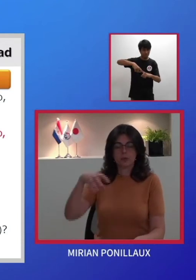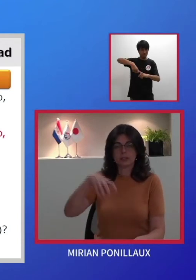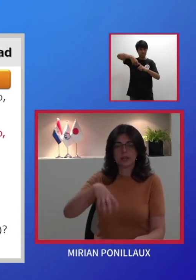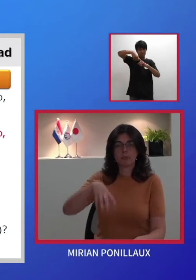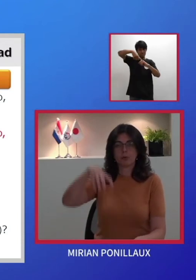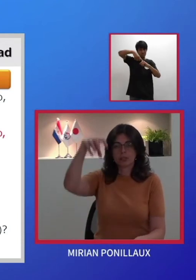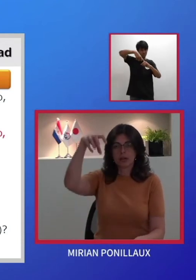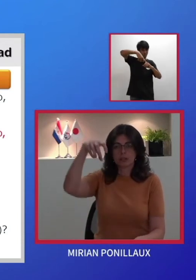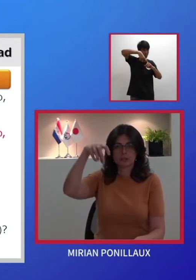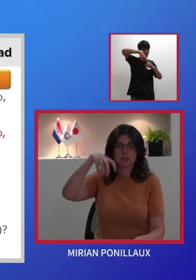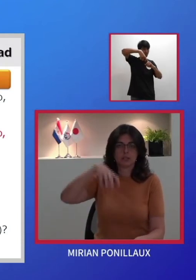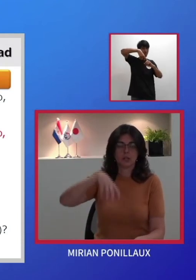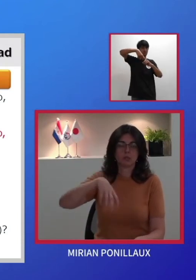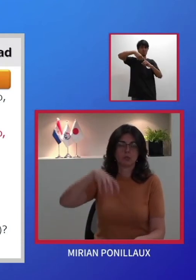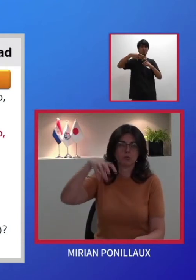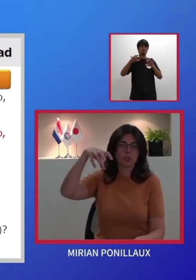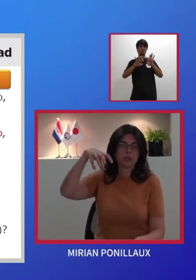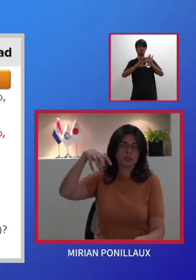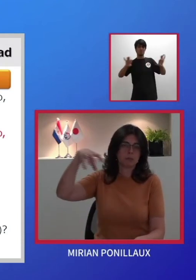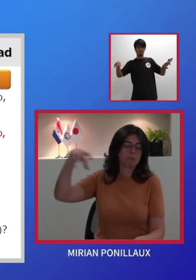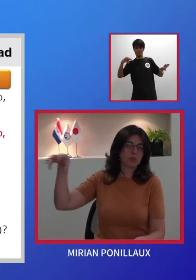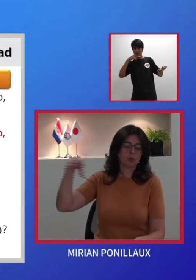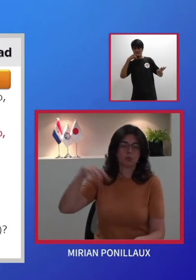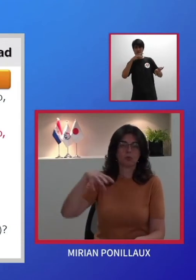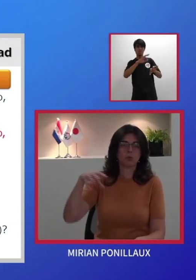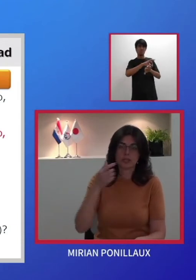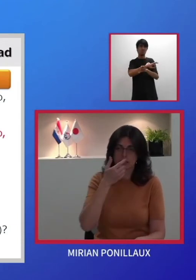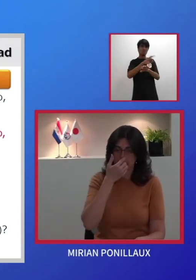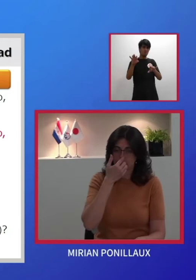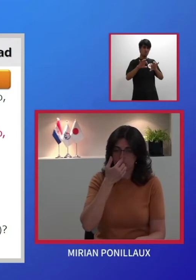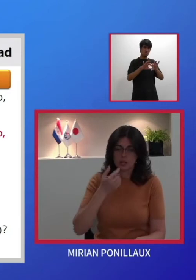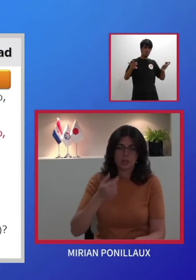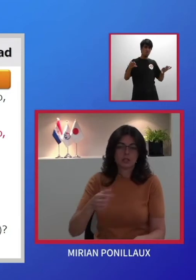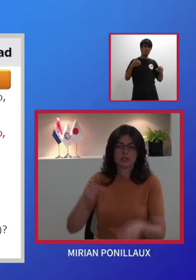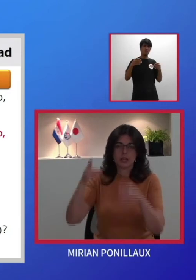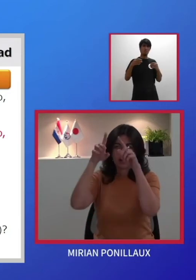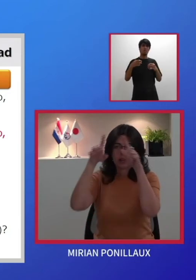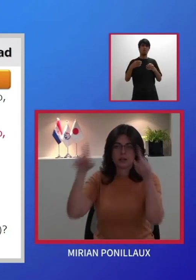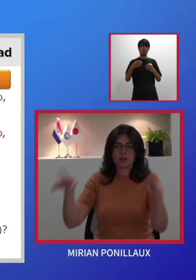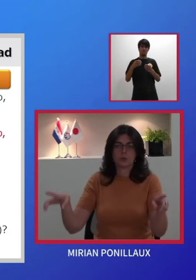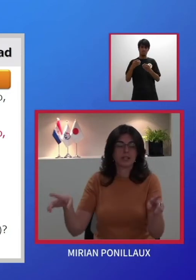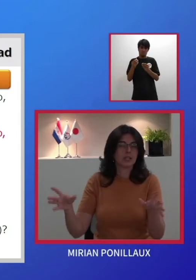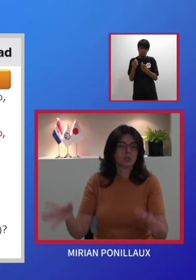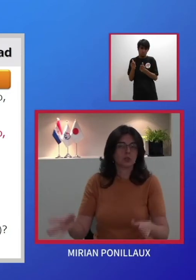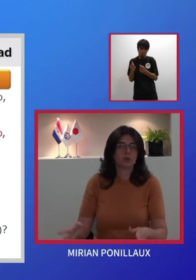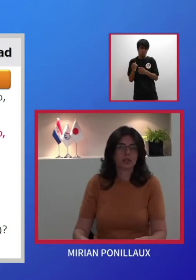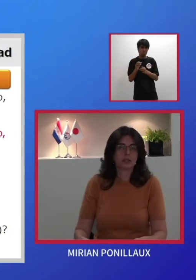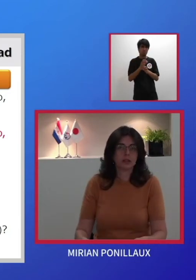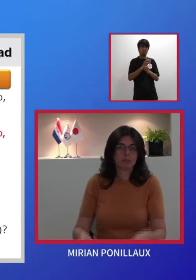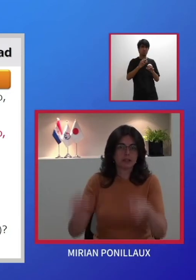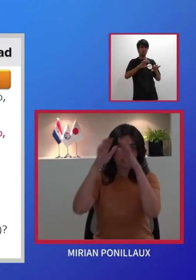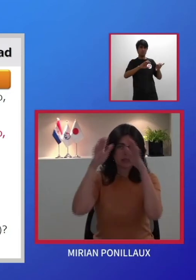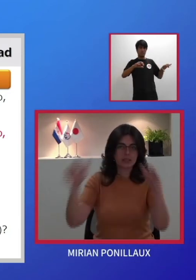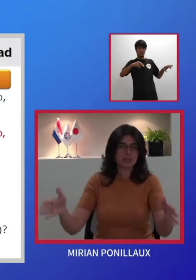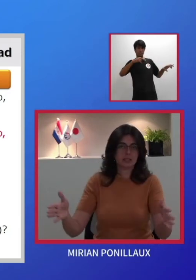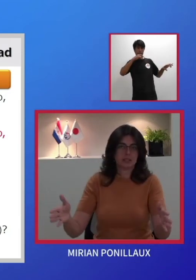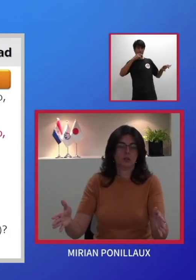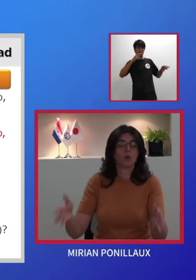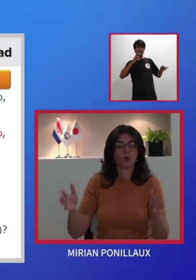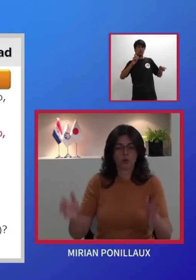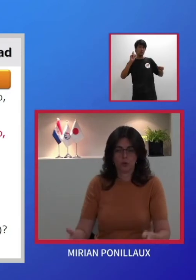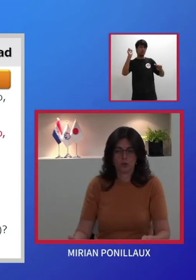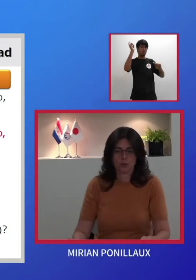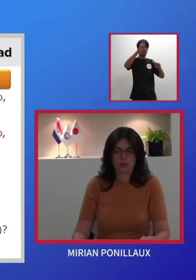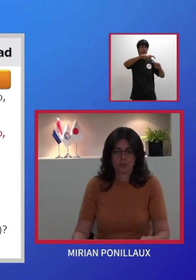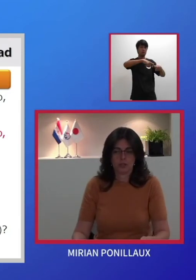poder transportar ya sea un tubo de cemento, un tubo de acero, ¿se utilizó correctamente el guinche o